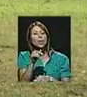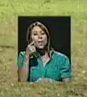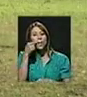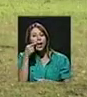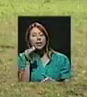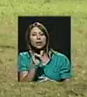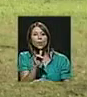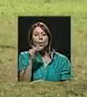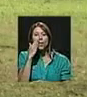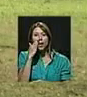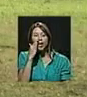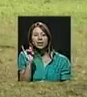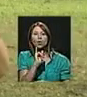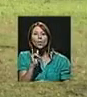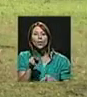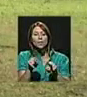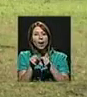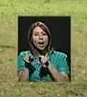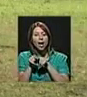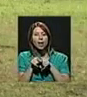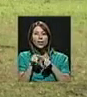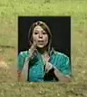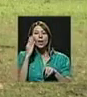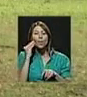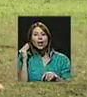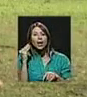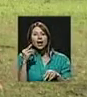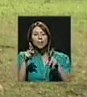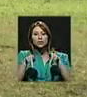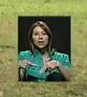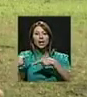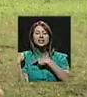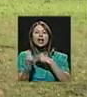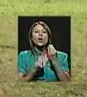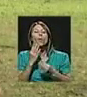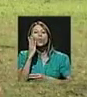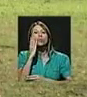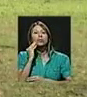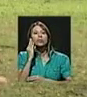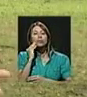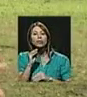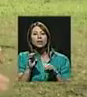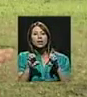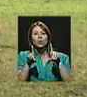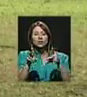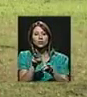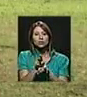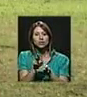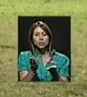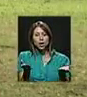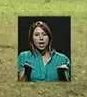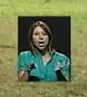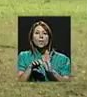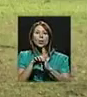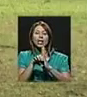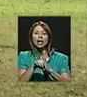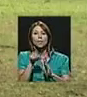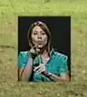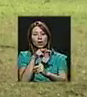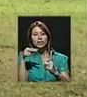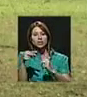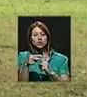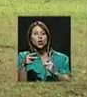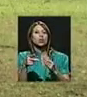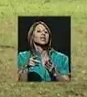madre, hermana, abuela, encargada, cualquier persona vive la sexualidad. Si, por ejemplo, hay una visión de